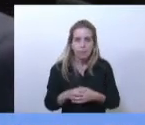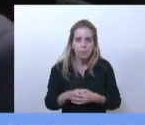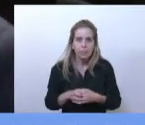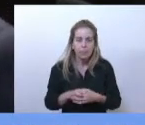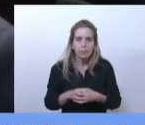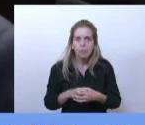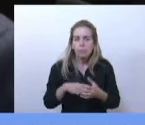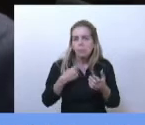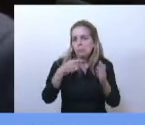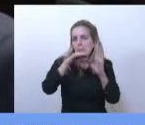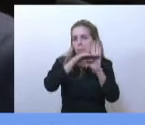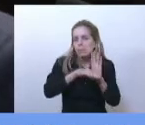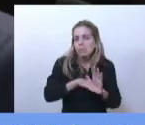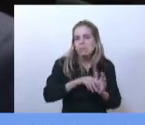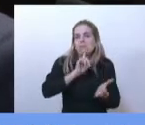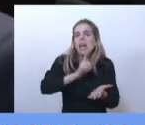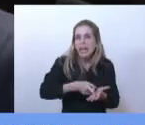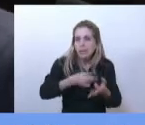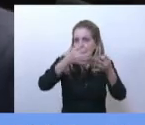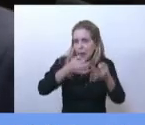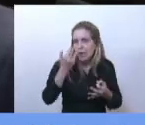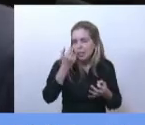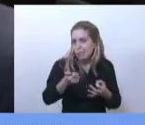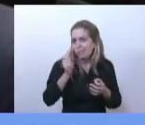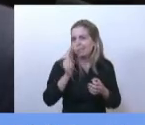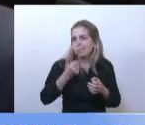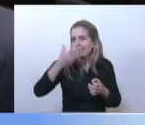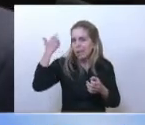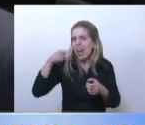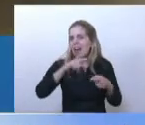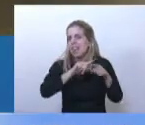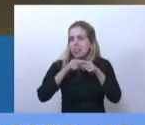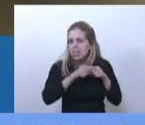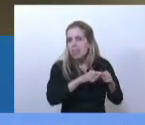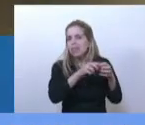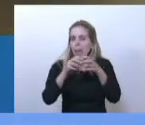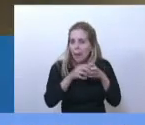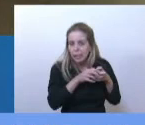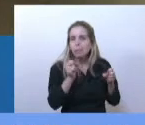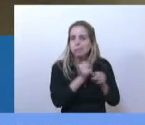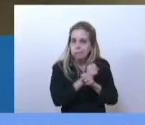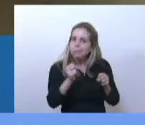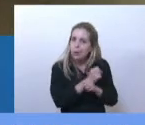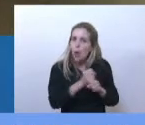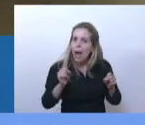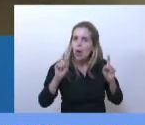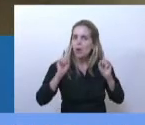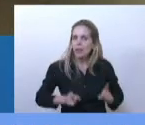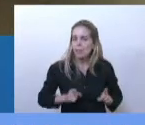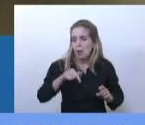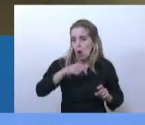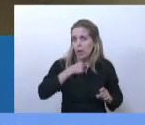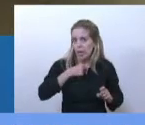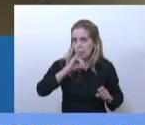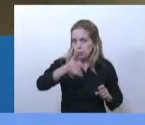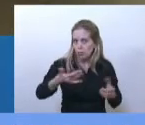todas medidas razonables y que hemos discutido y aprobado en otras oportunidades y que también queremos acompañar